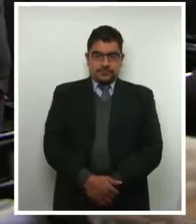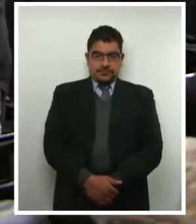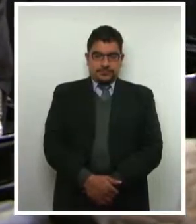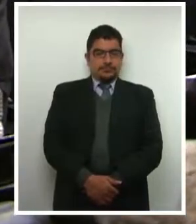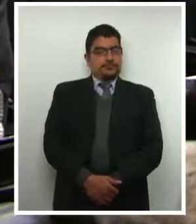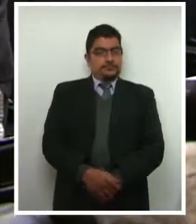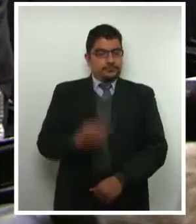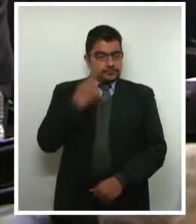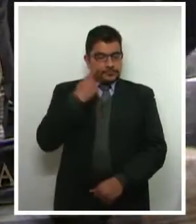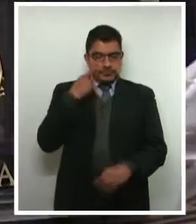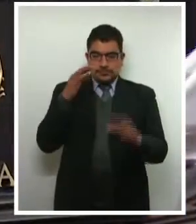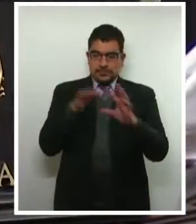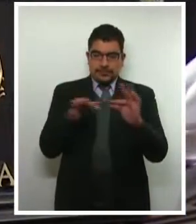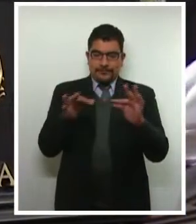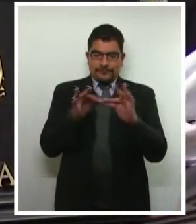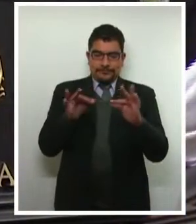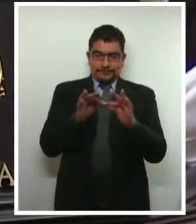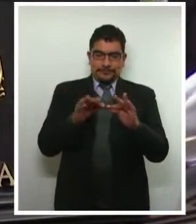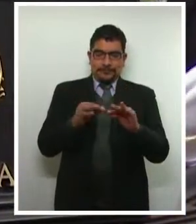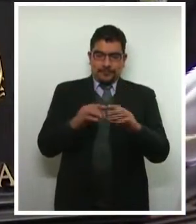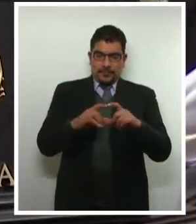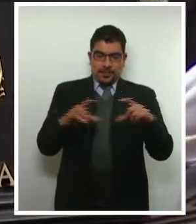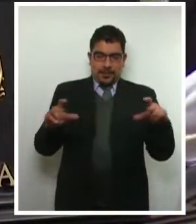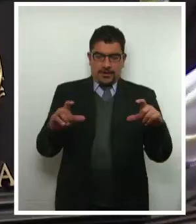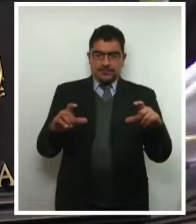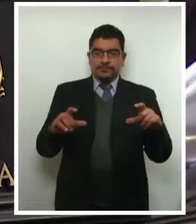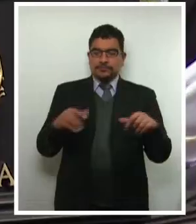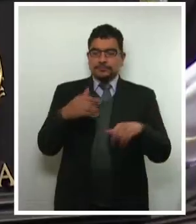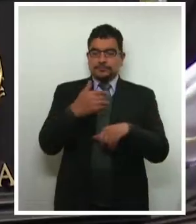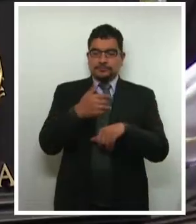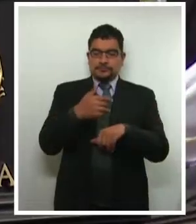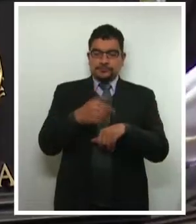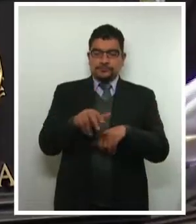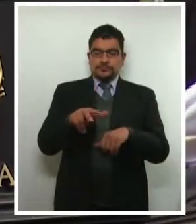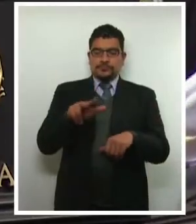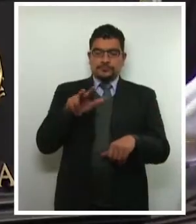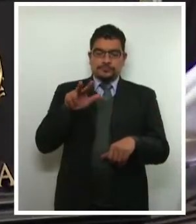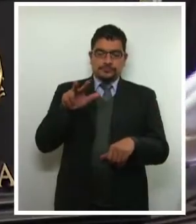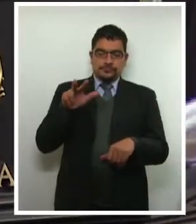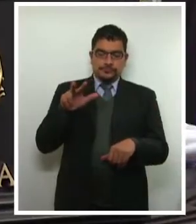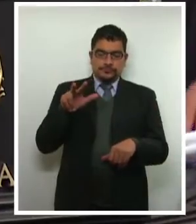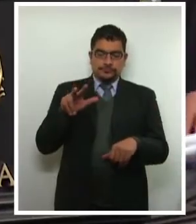Estamos hablando del transitorio 18º.